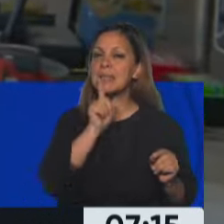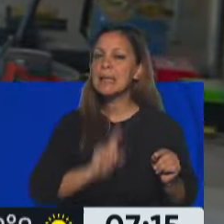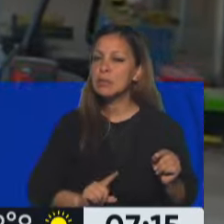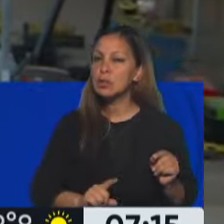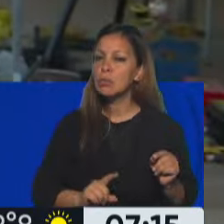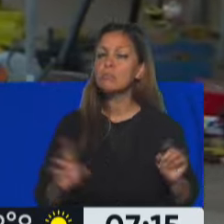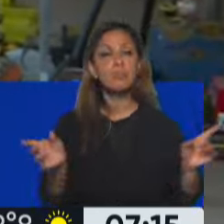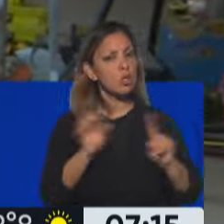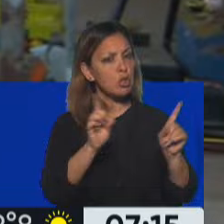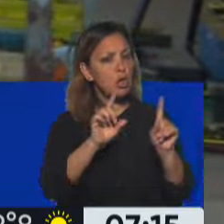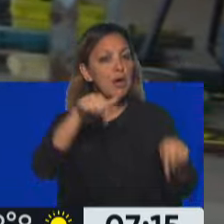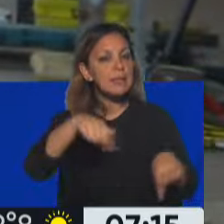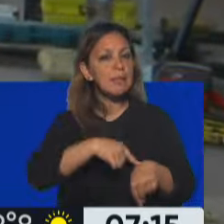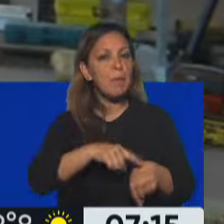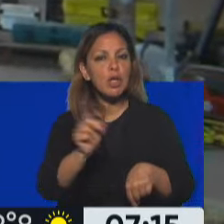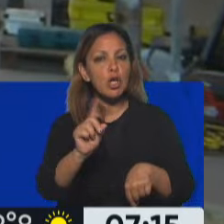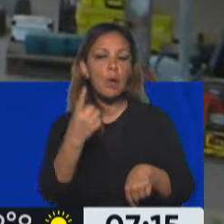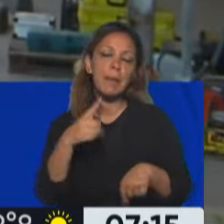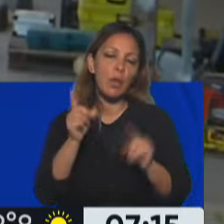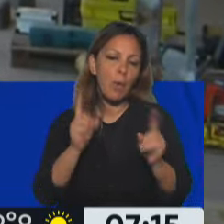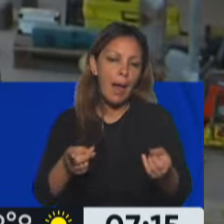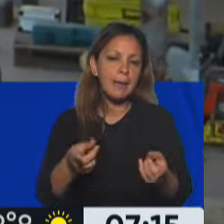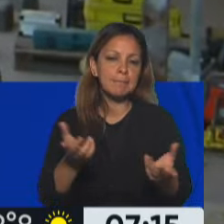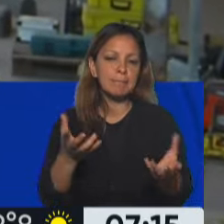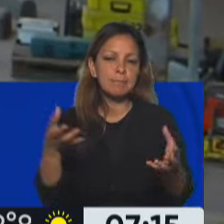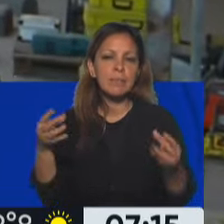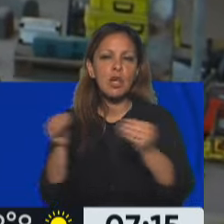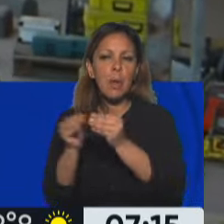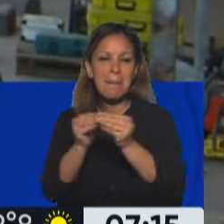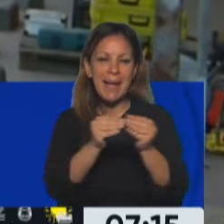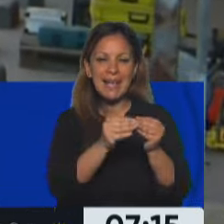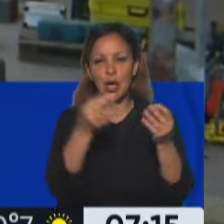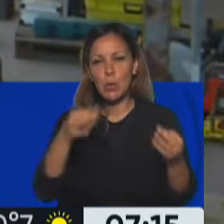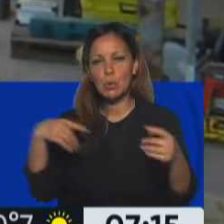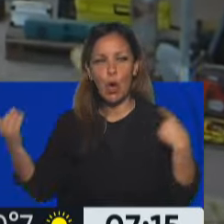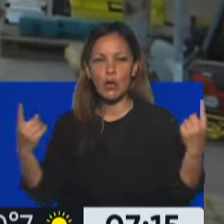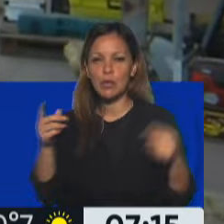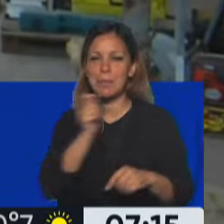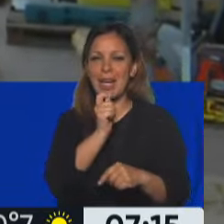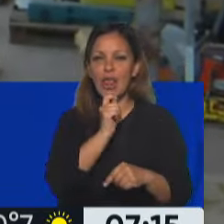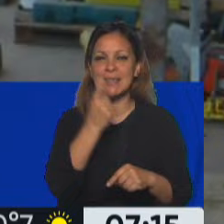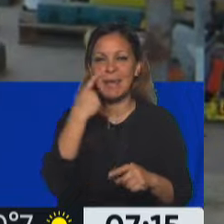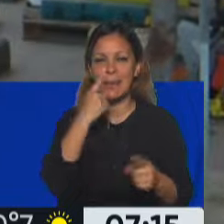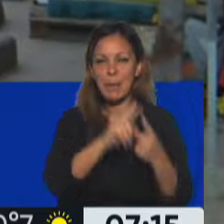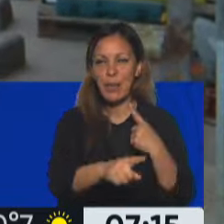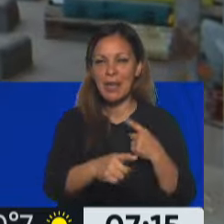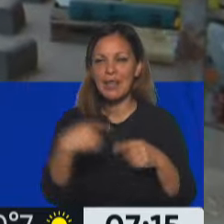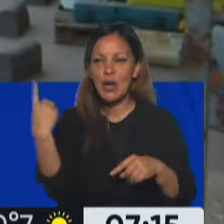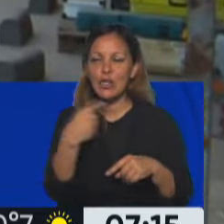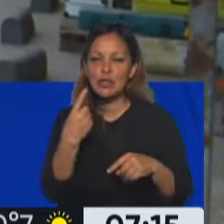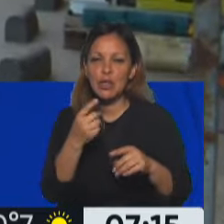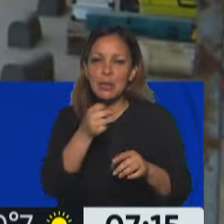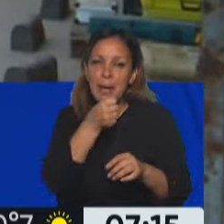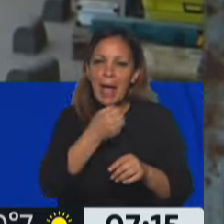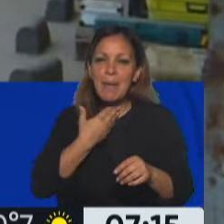No, en este momento no tenemos perímetro de silencio, pero estamos trabajando junto a muchos colegas que también están en vivo, entonces estamos cuidando también entre nosotros no pisarnos un